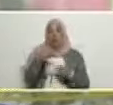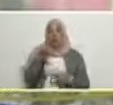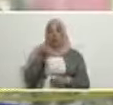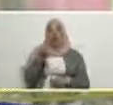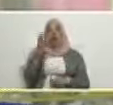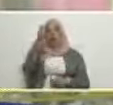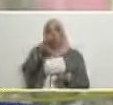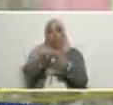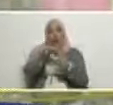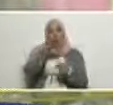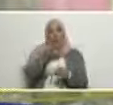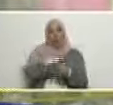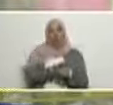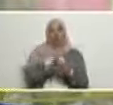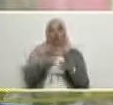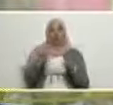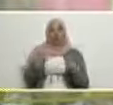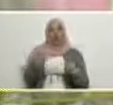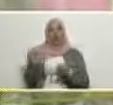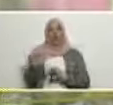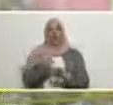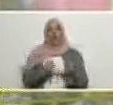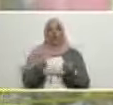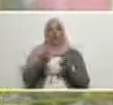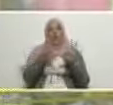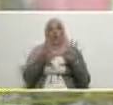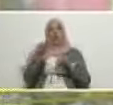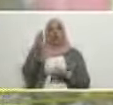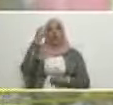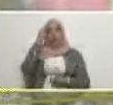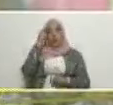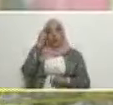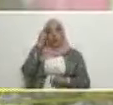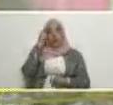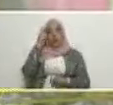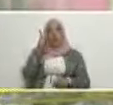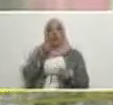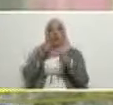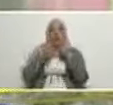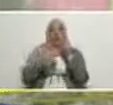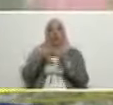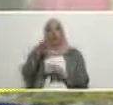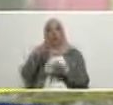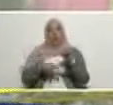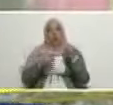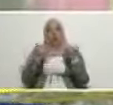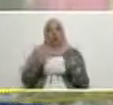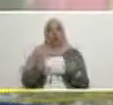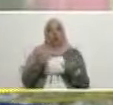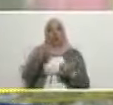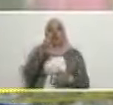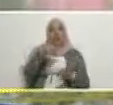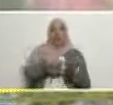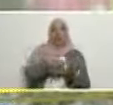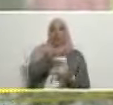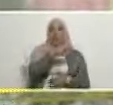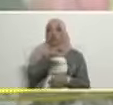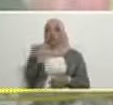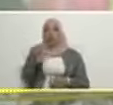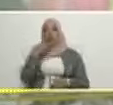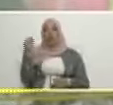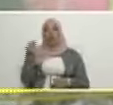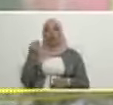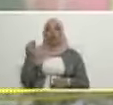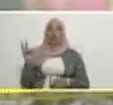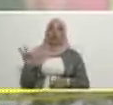Coro, arrancan los 90 días para construir e instalar 100 zonas